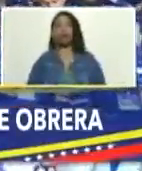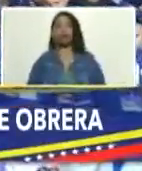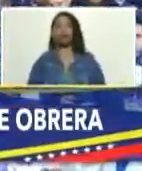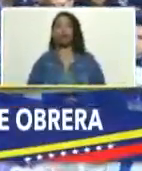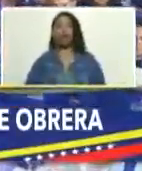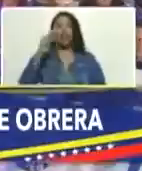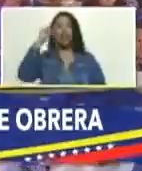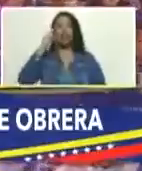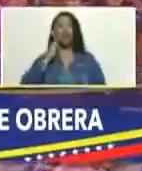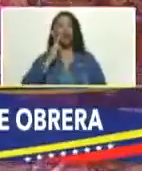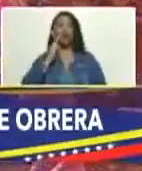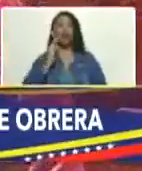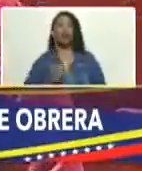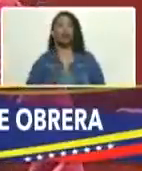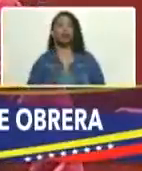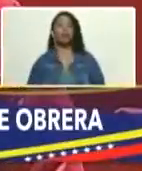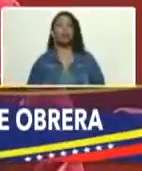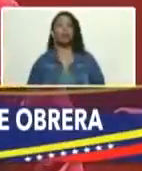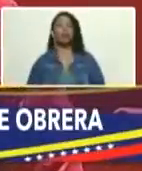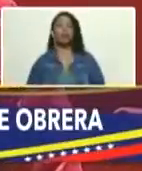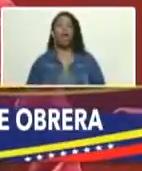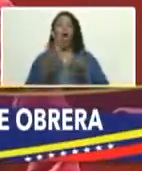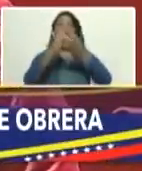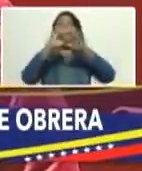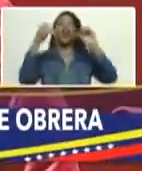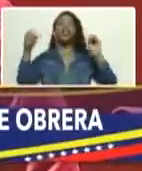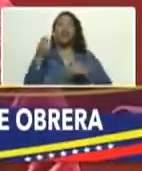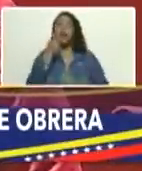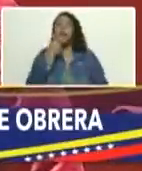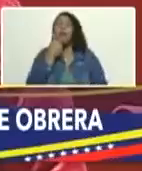Simón Bolívar. Una frase muy hermosa,